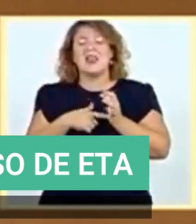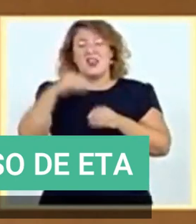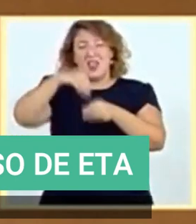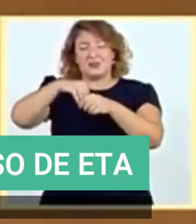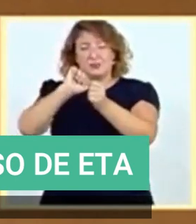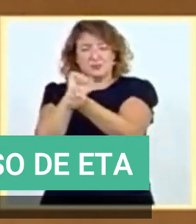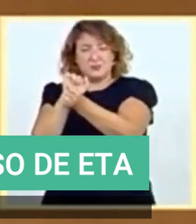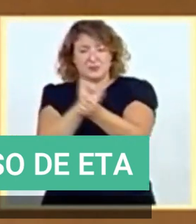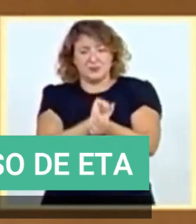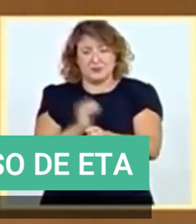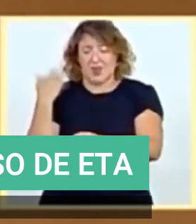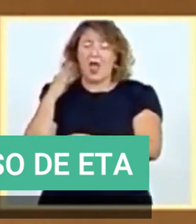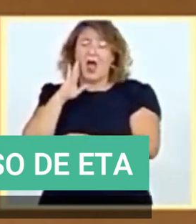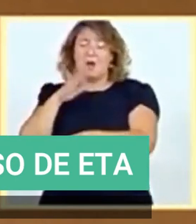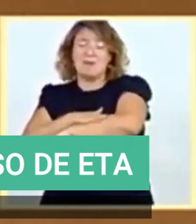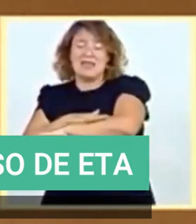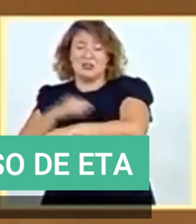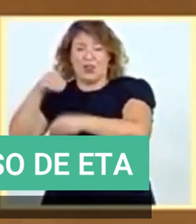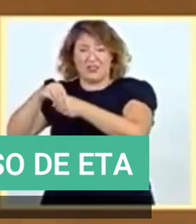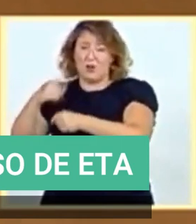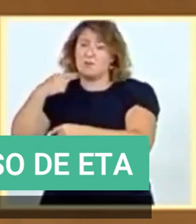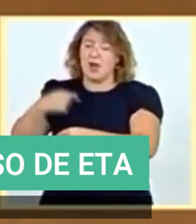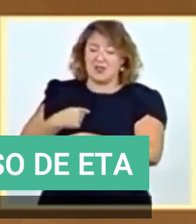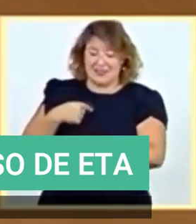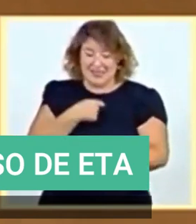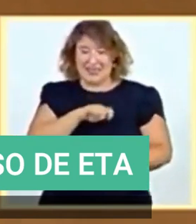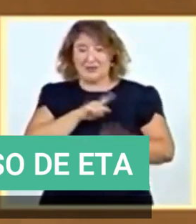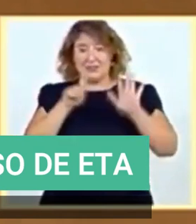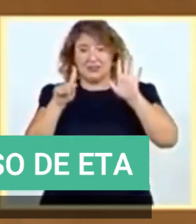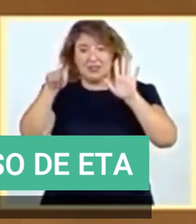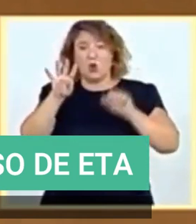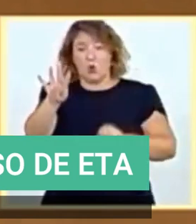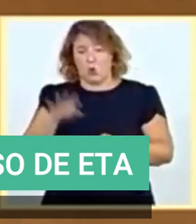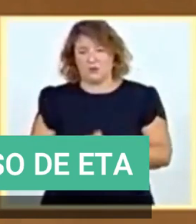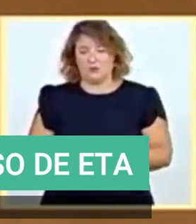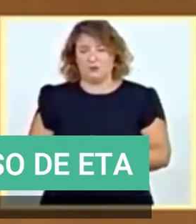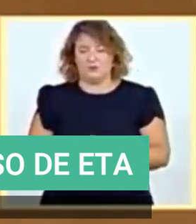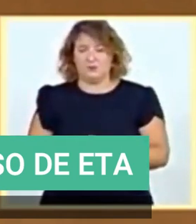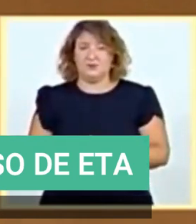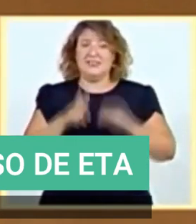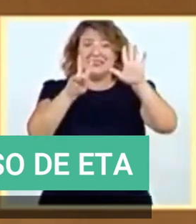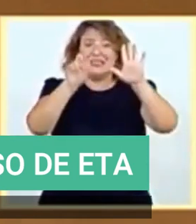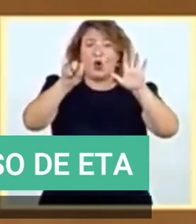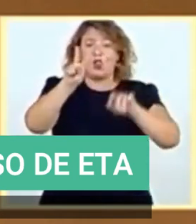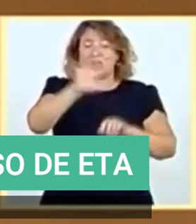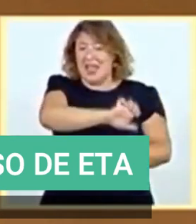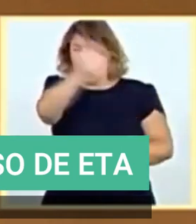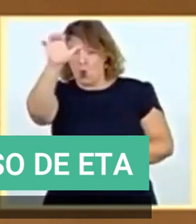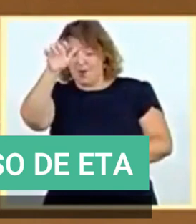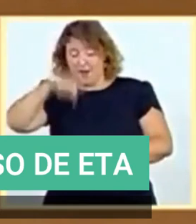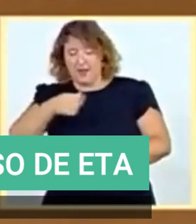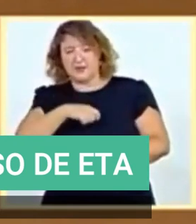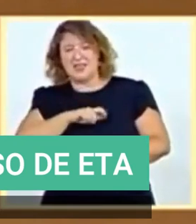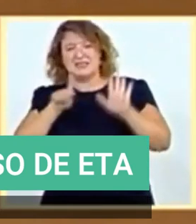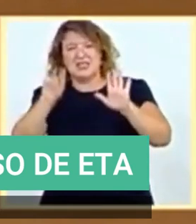según me ha comentado el ministro del Interior. En España ahora mismo está en el 6,4. 7,2, 6,4. Es